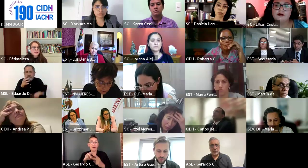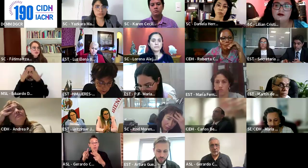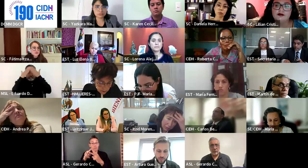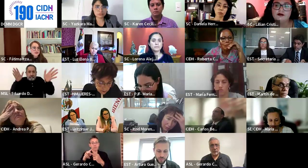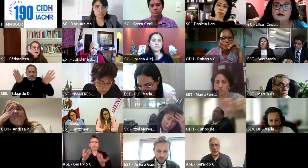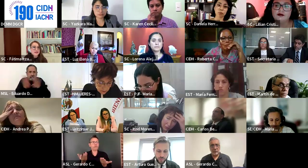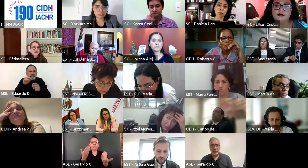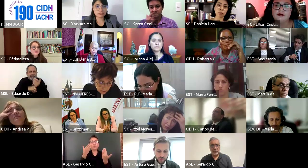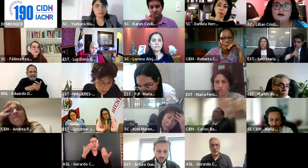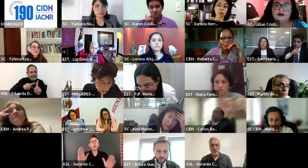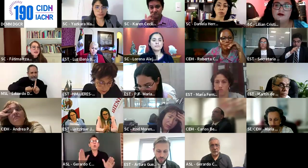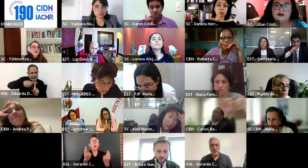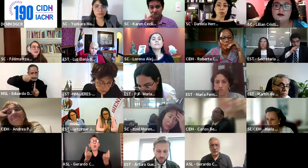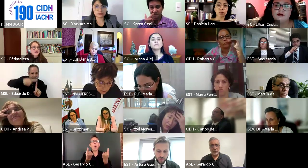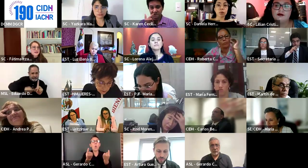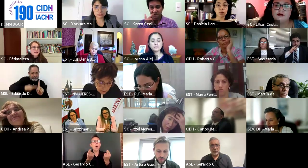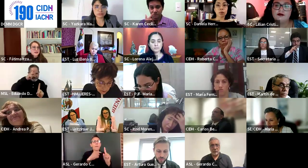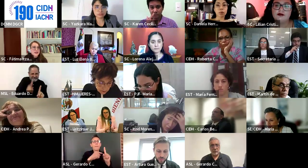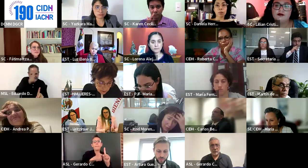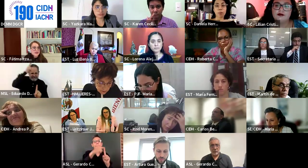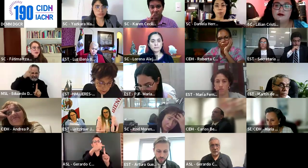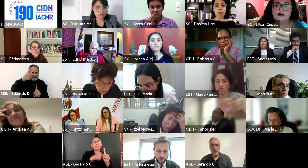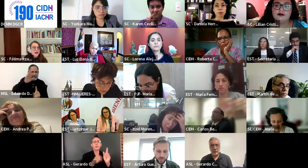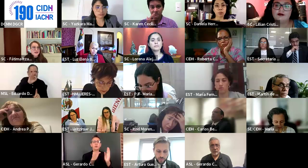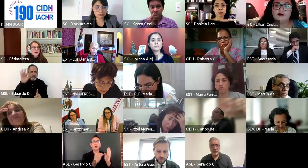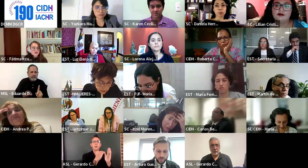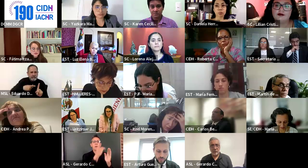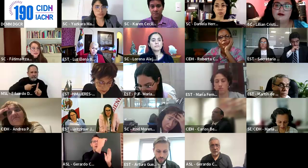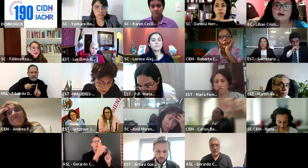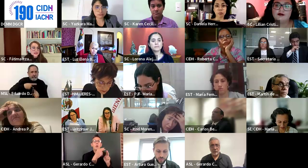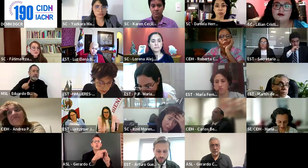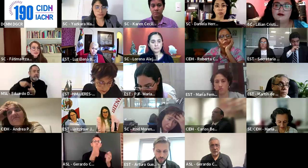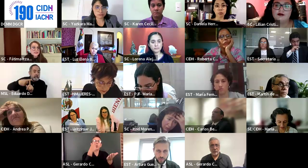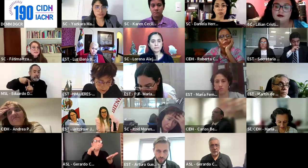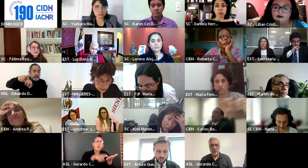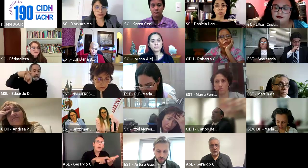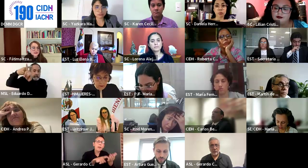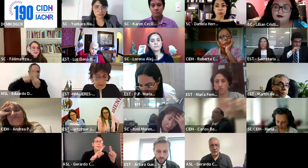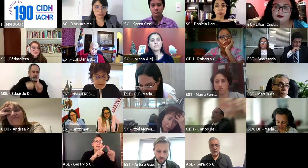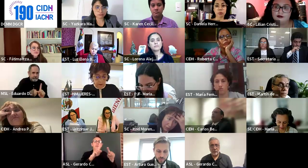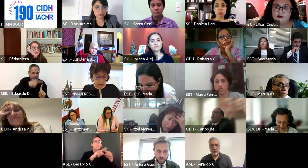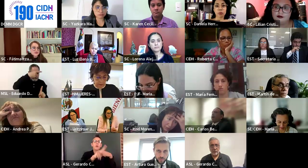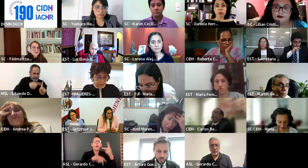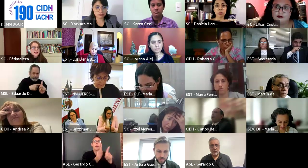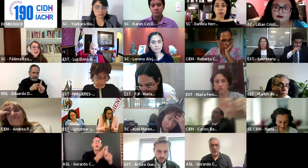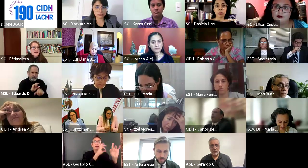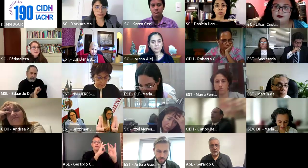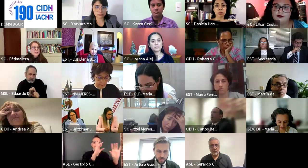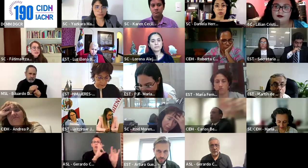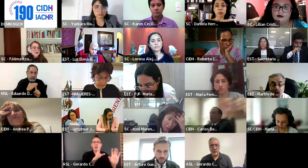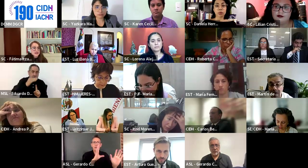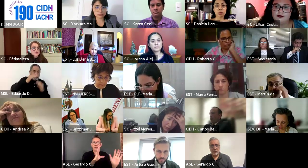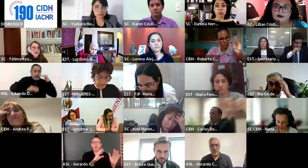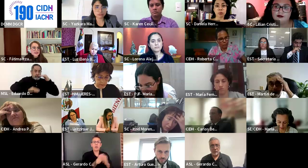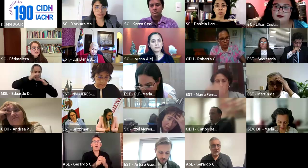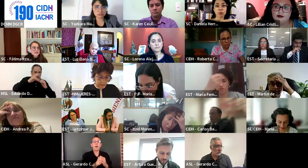el violentómetro que se usa en México para reconocer las violencias y en diferentes ámbitos. La